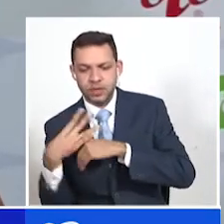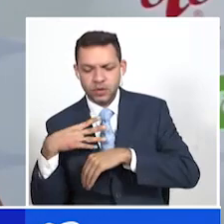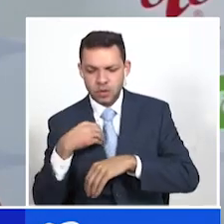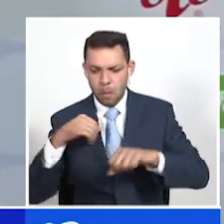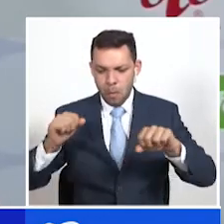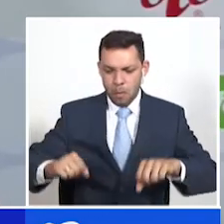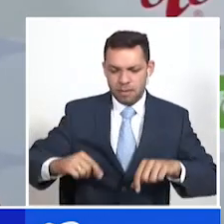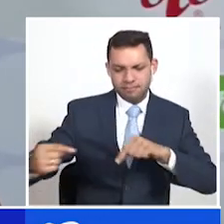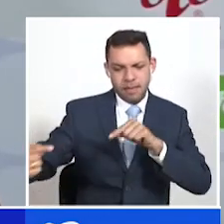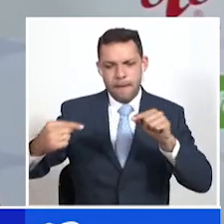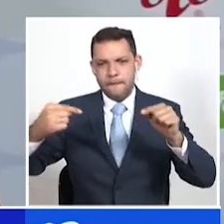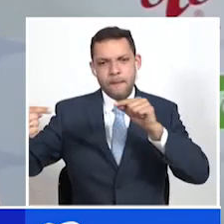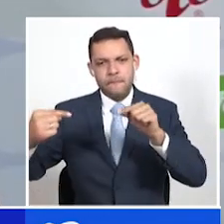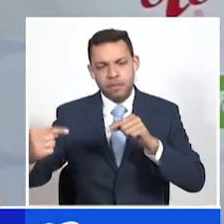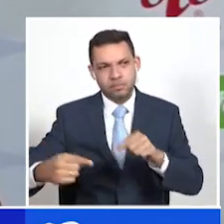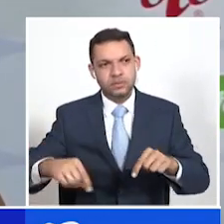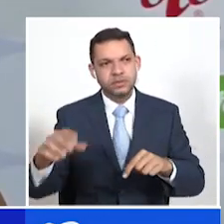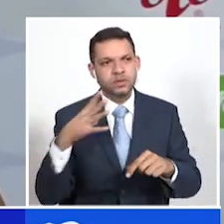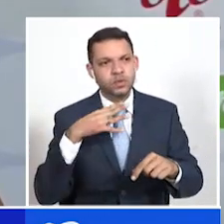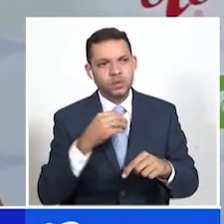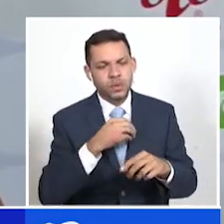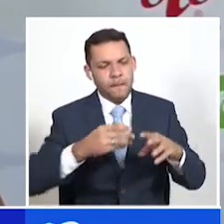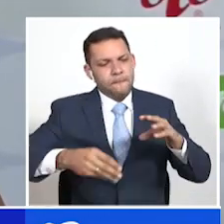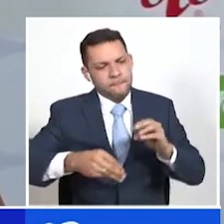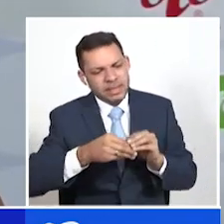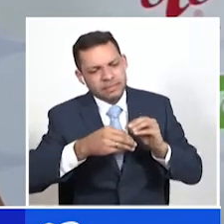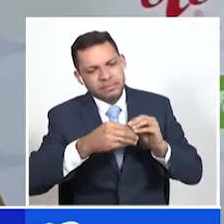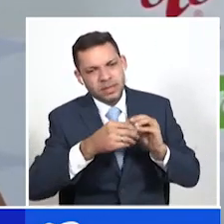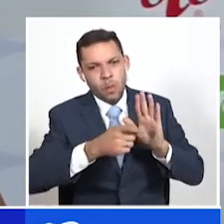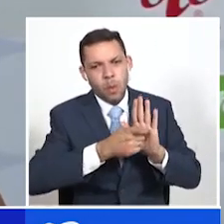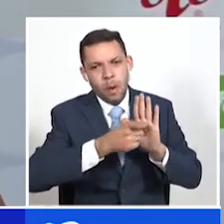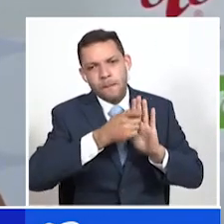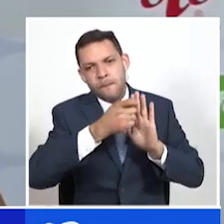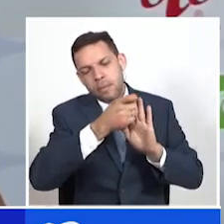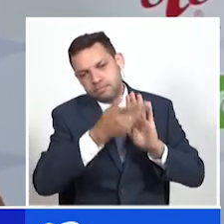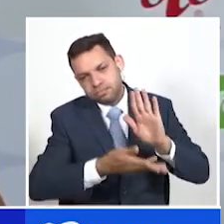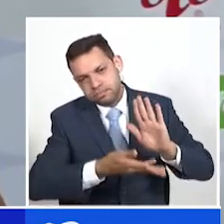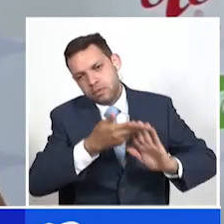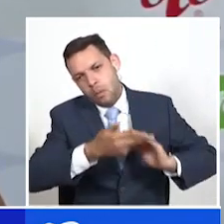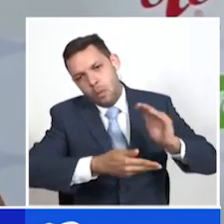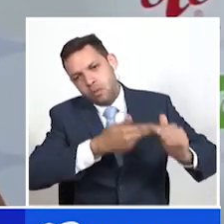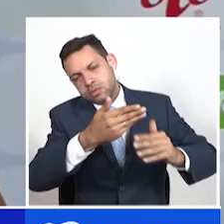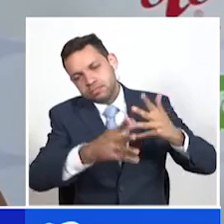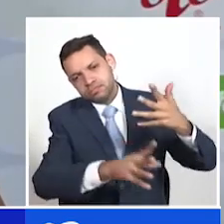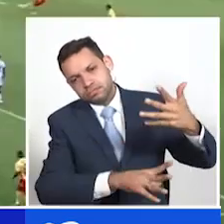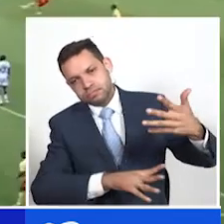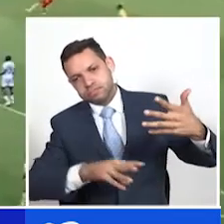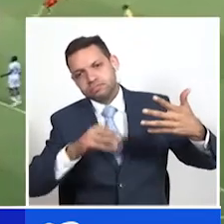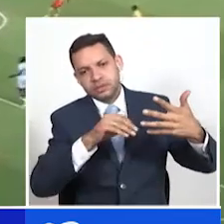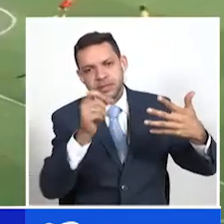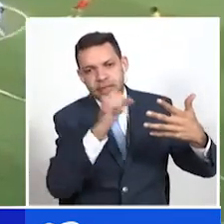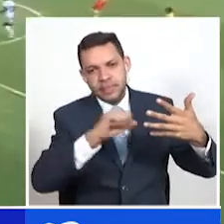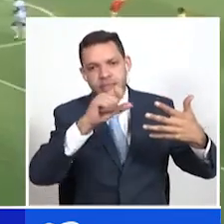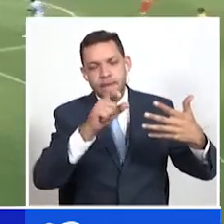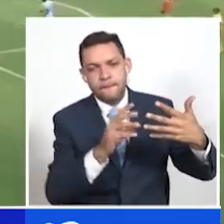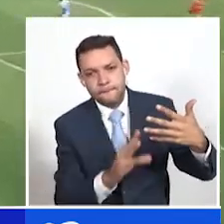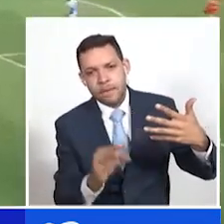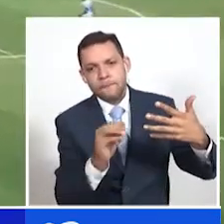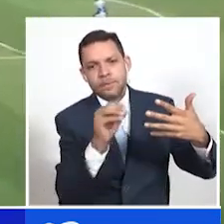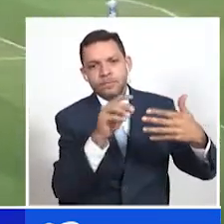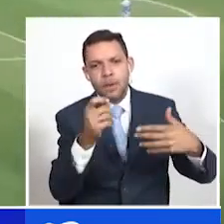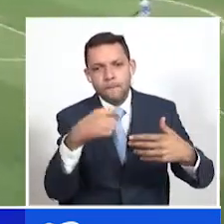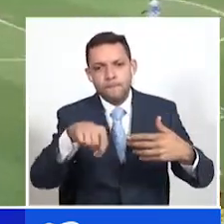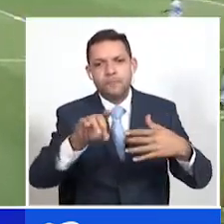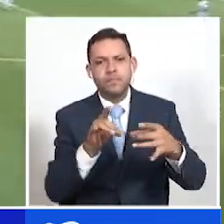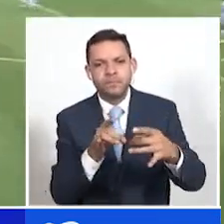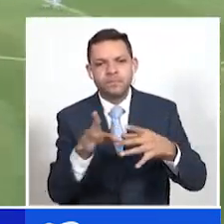cómo ganarlo, pero lo importante es que seguimos sumando, así sea de uno, y eso al final de cuentas es lo que vale. Deportivo Pereira en la próxima fecha